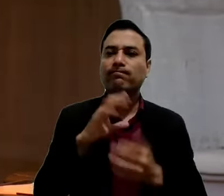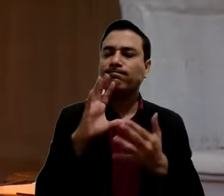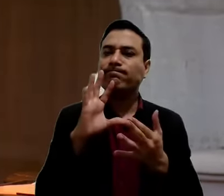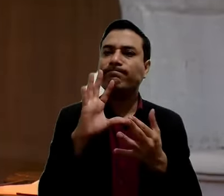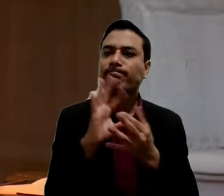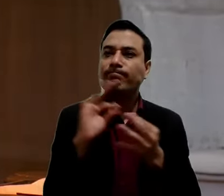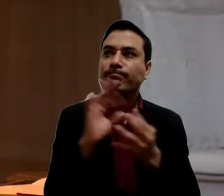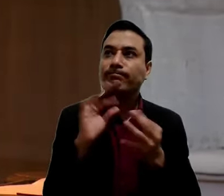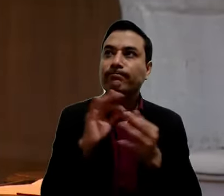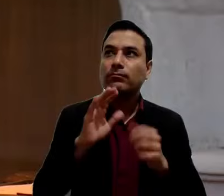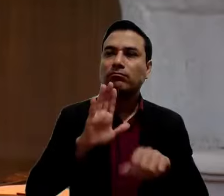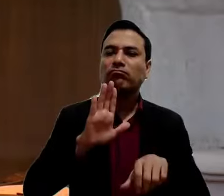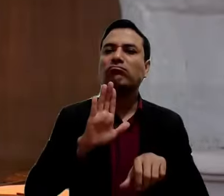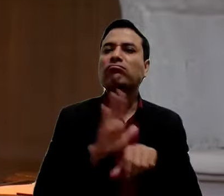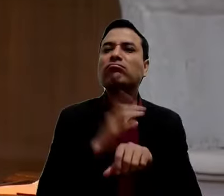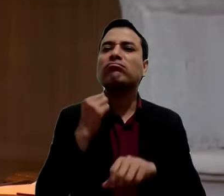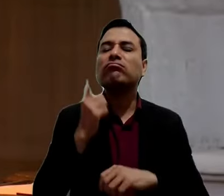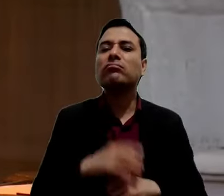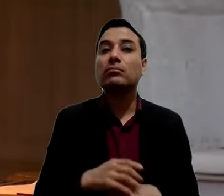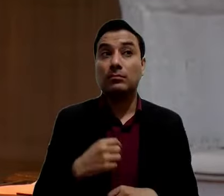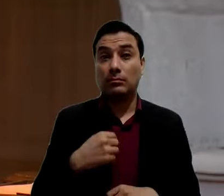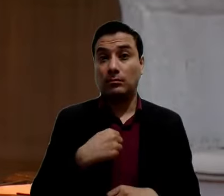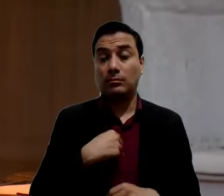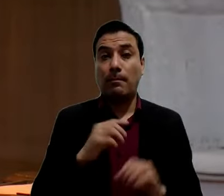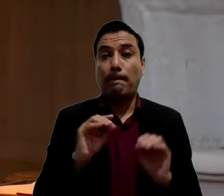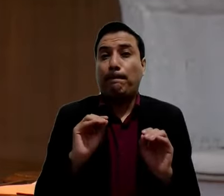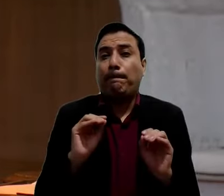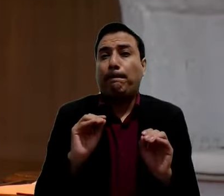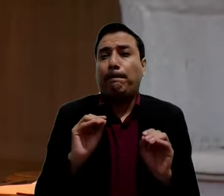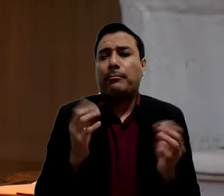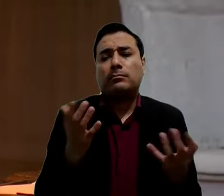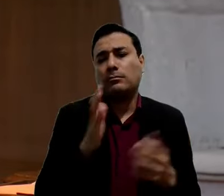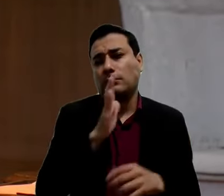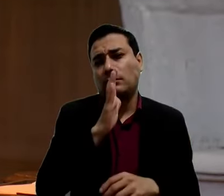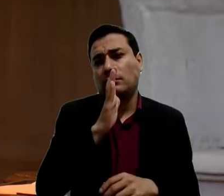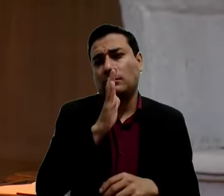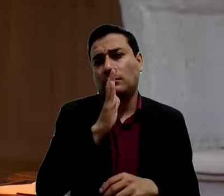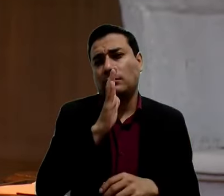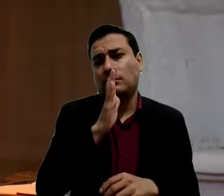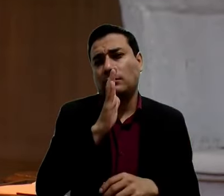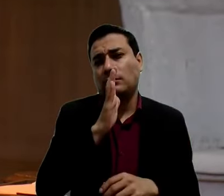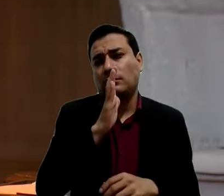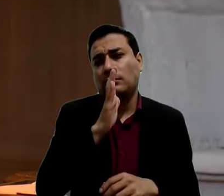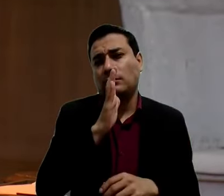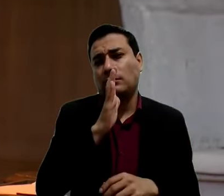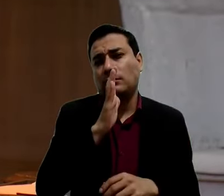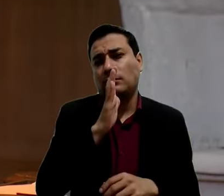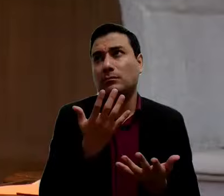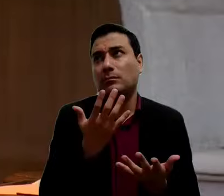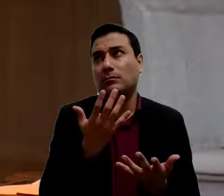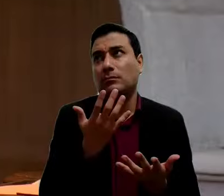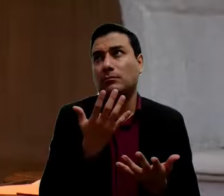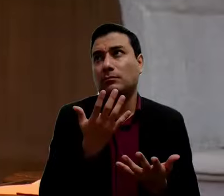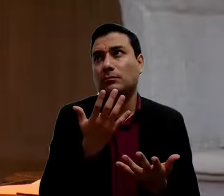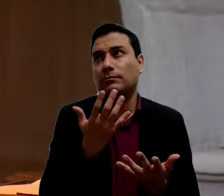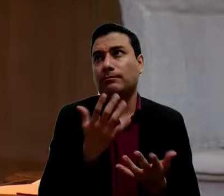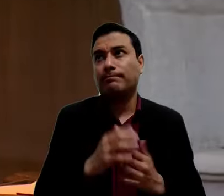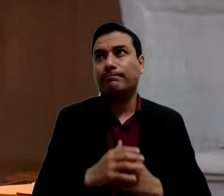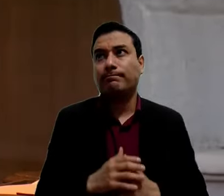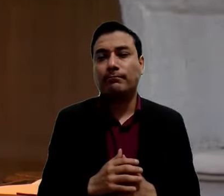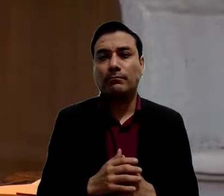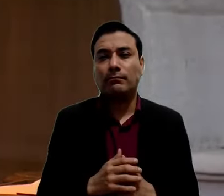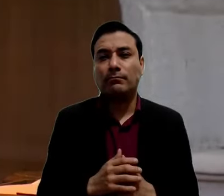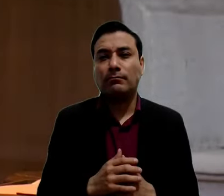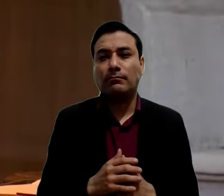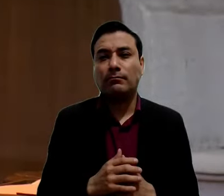porque simplemente no me puedo quedar callada frente al trato indigno que recibimos en este congreso mis invitades y